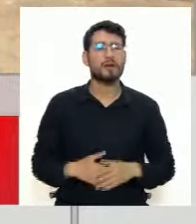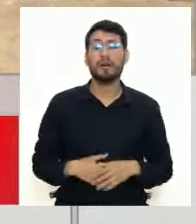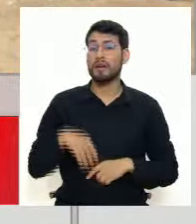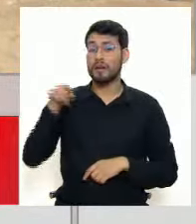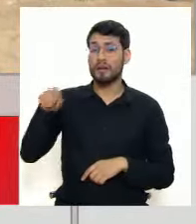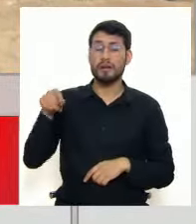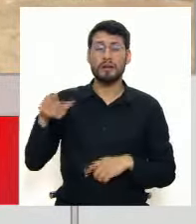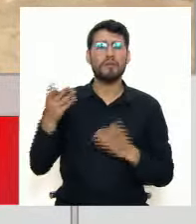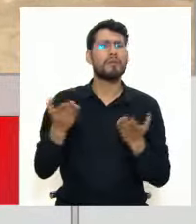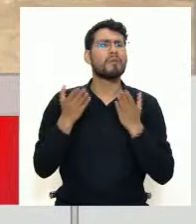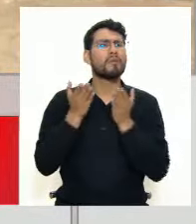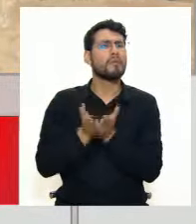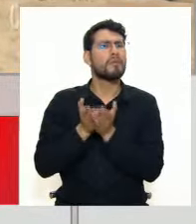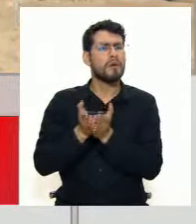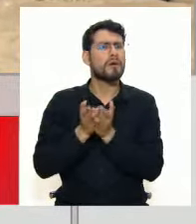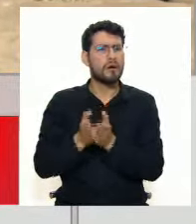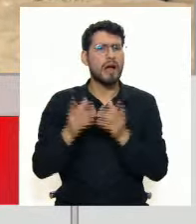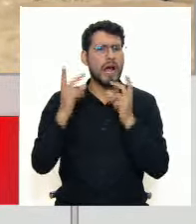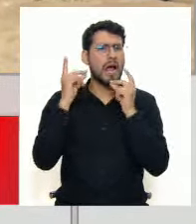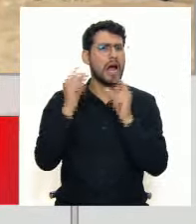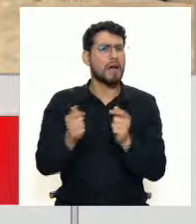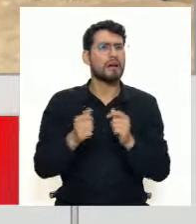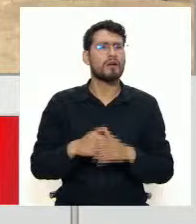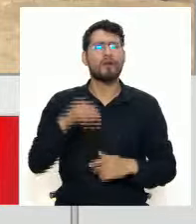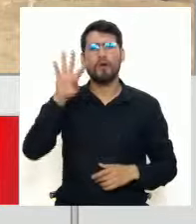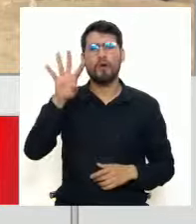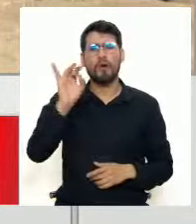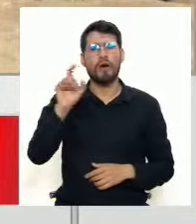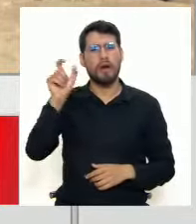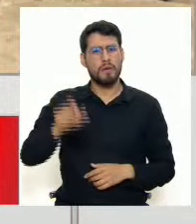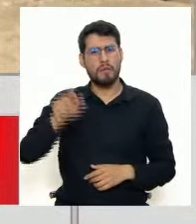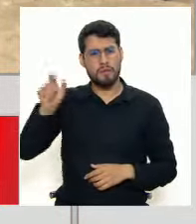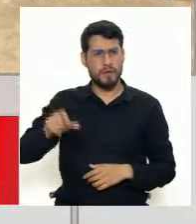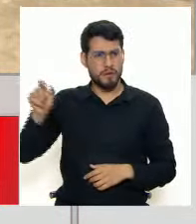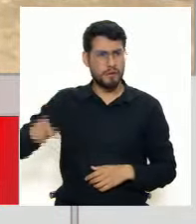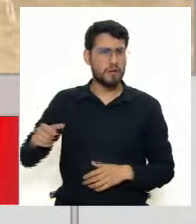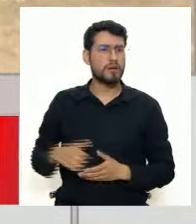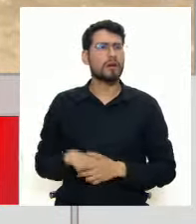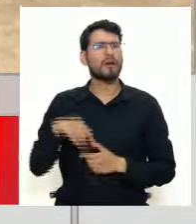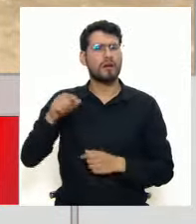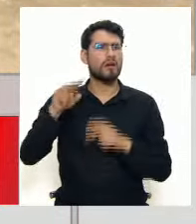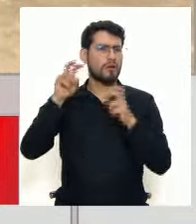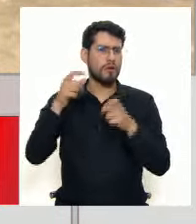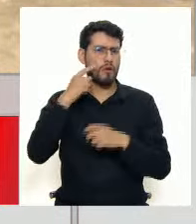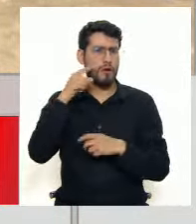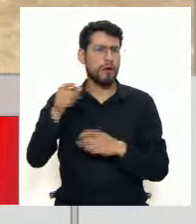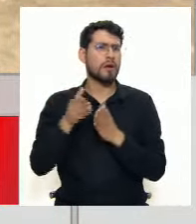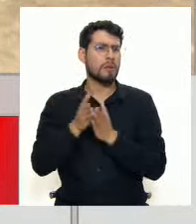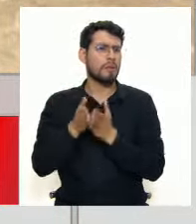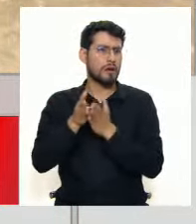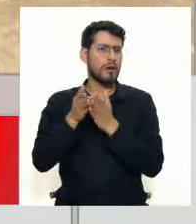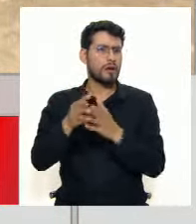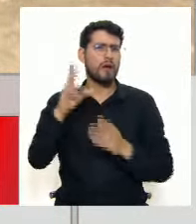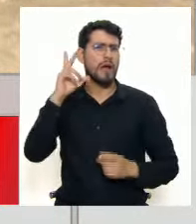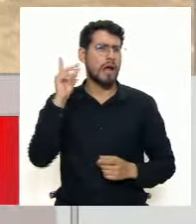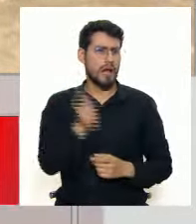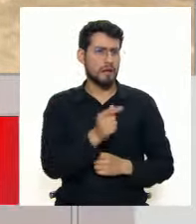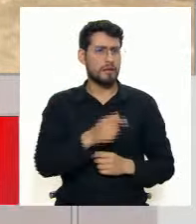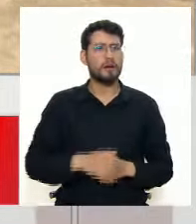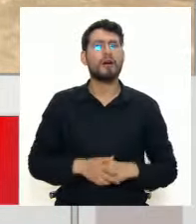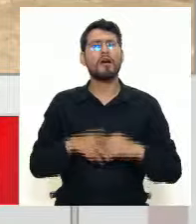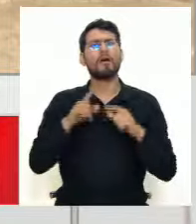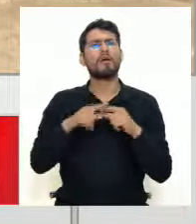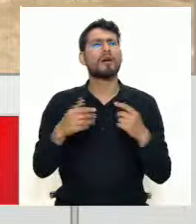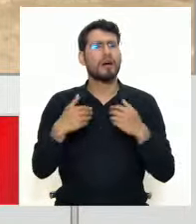este caso, este era un rápido de 48 pasajeros, ¿no? Así es como es conocida este tipo de embarcación, como rápidos,